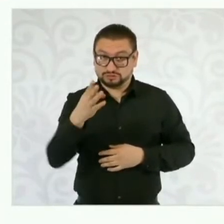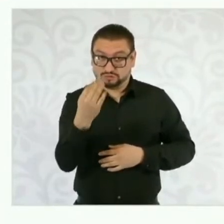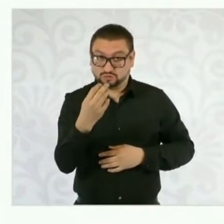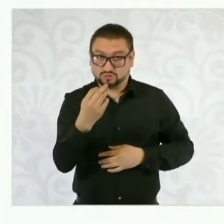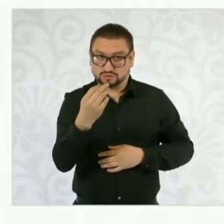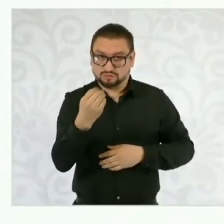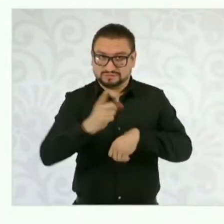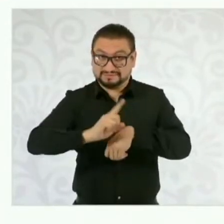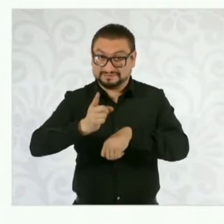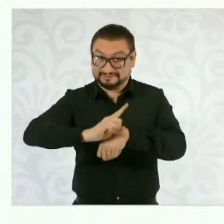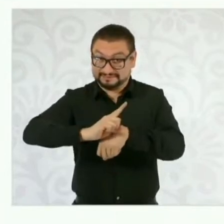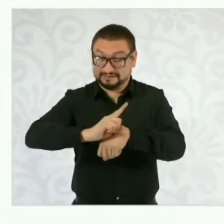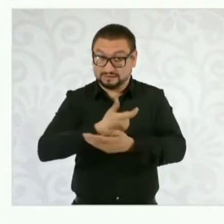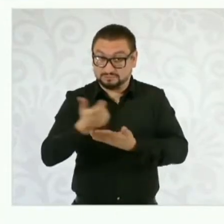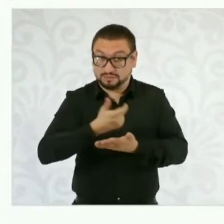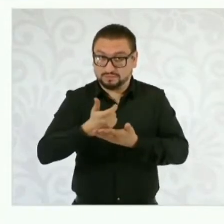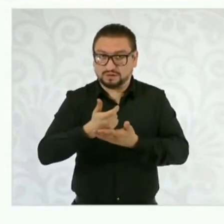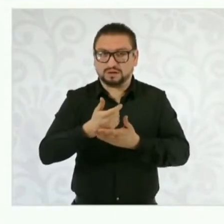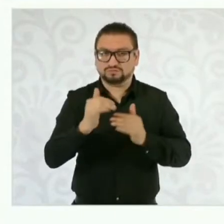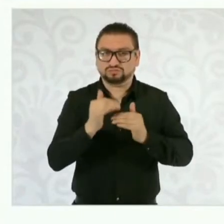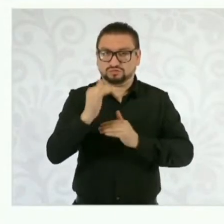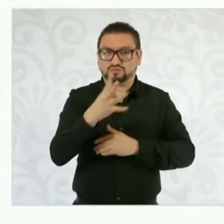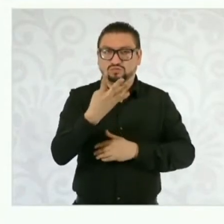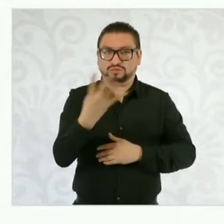374.89 pesos diarios a